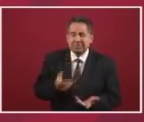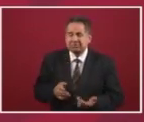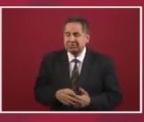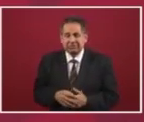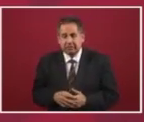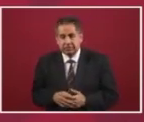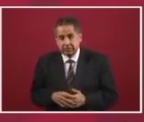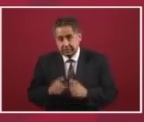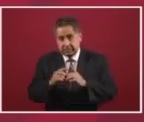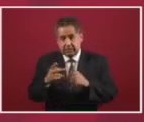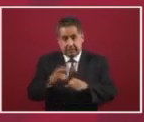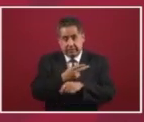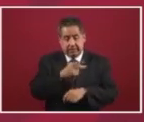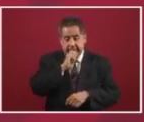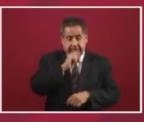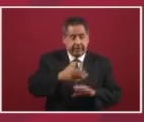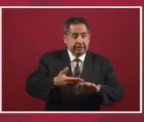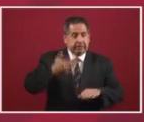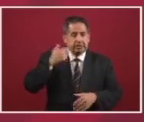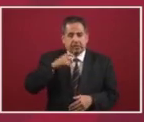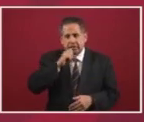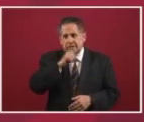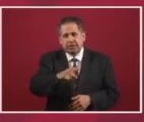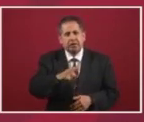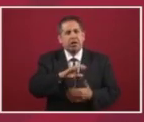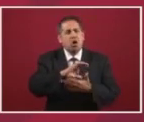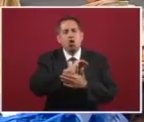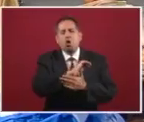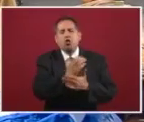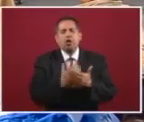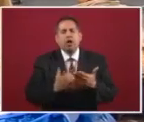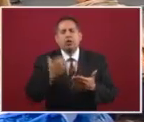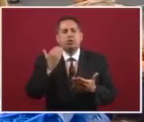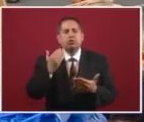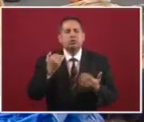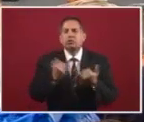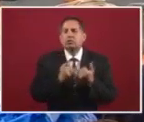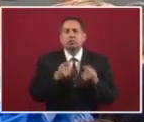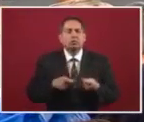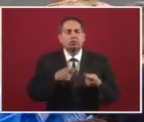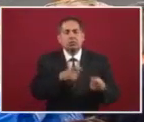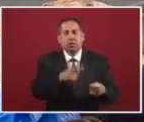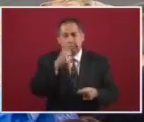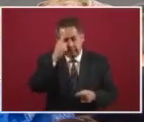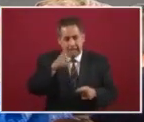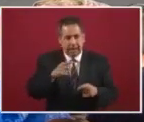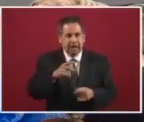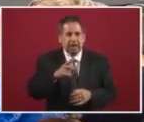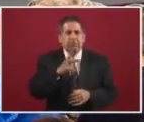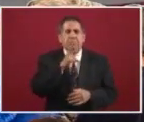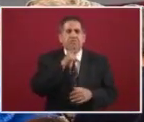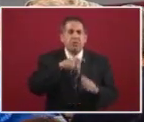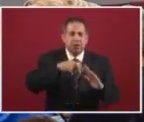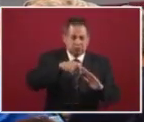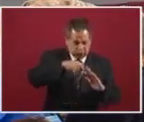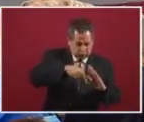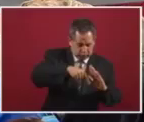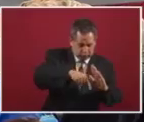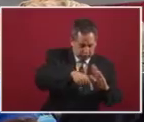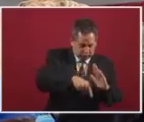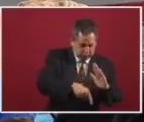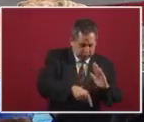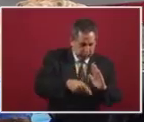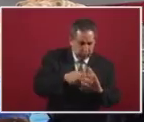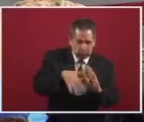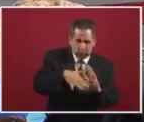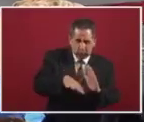Esto pasó también con los contratos que se dieron para la exploración del petróleo